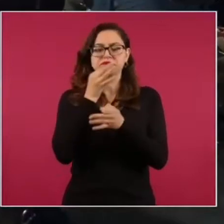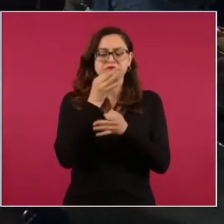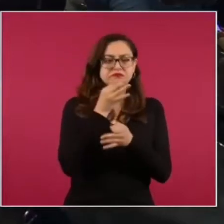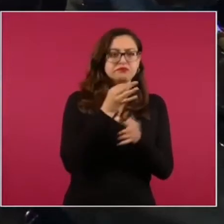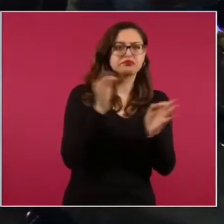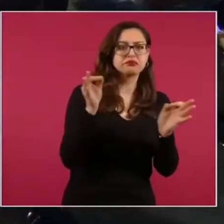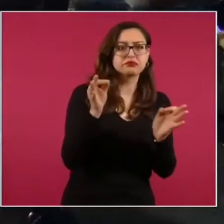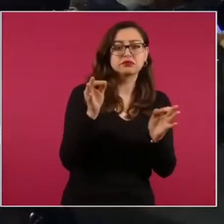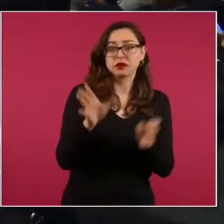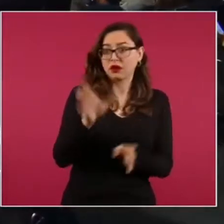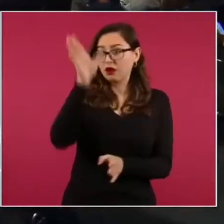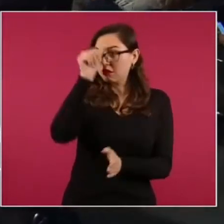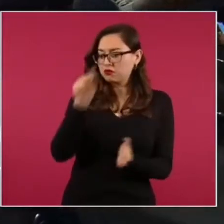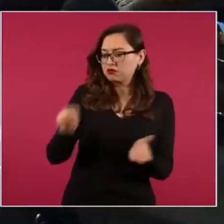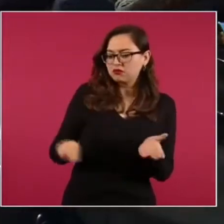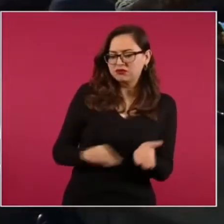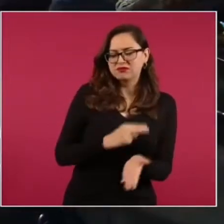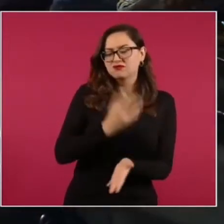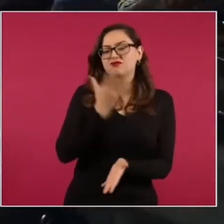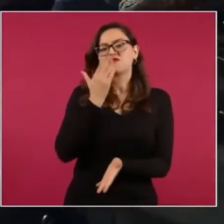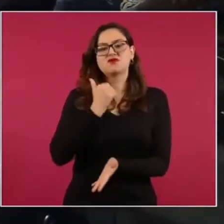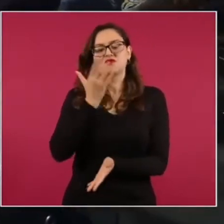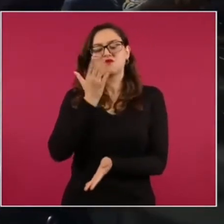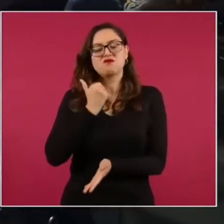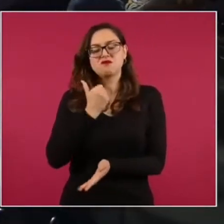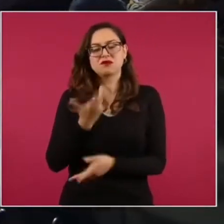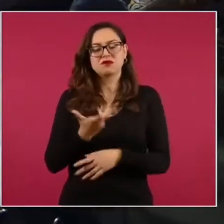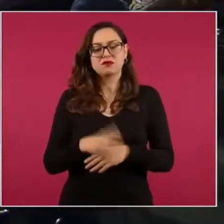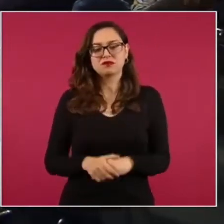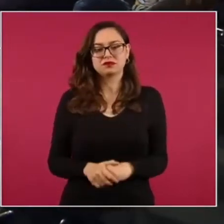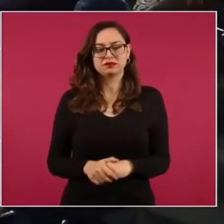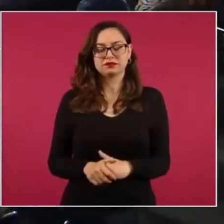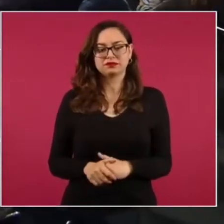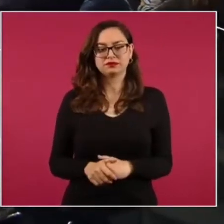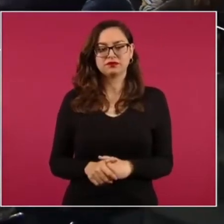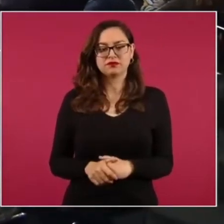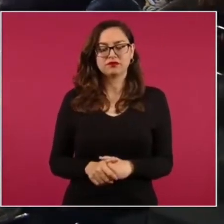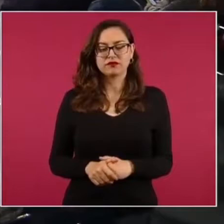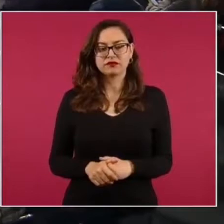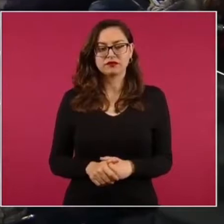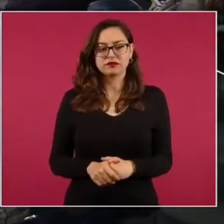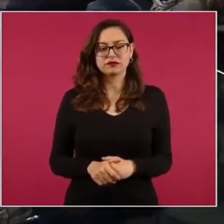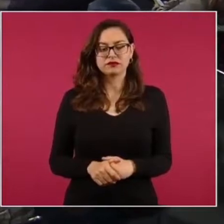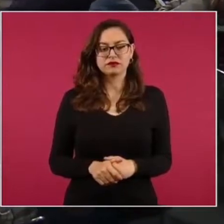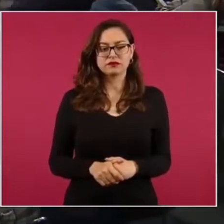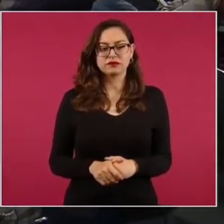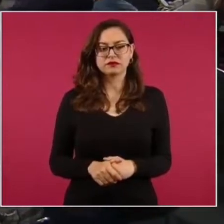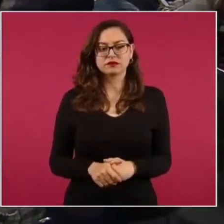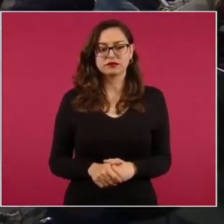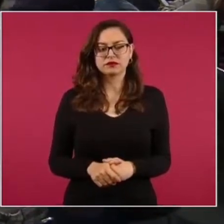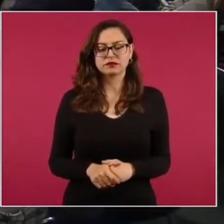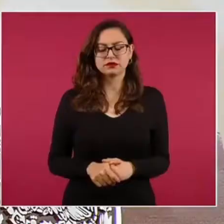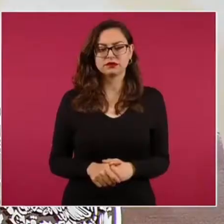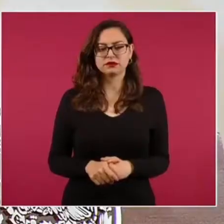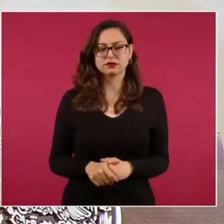Además, existe incluso un acuerdo específico